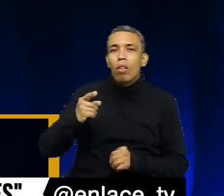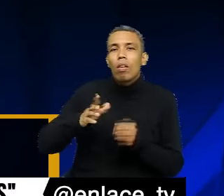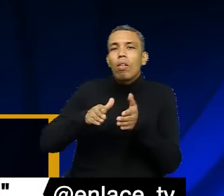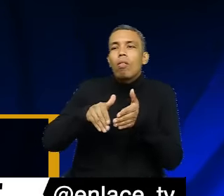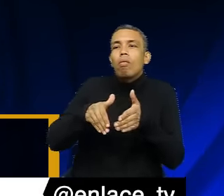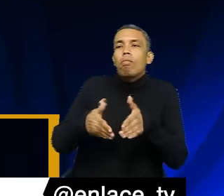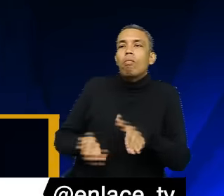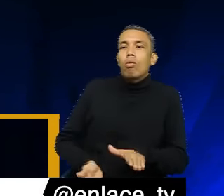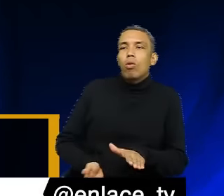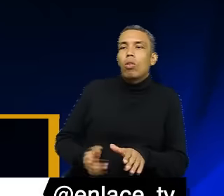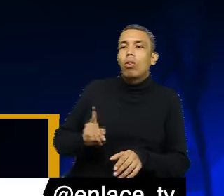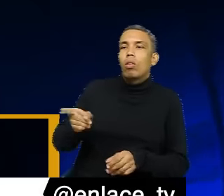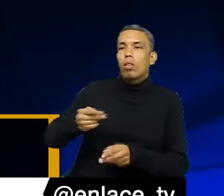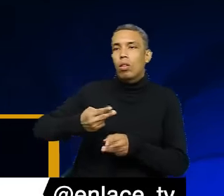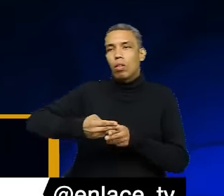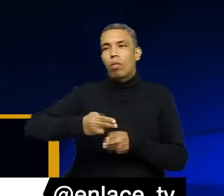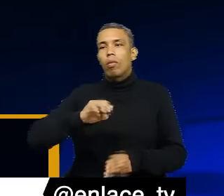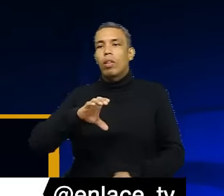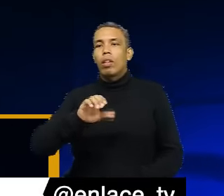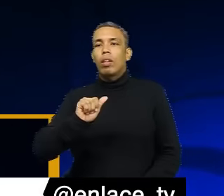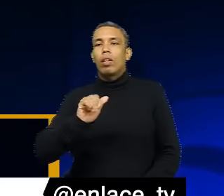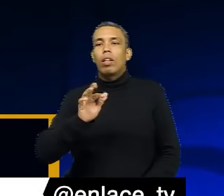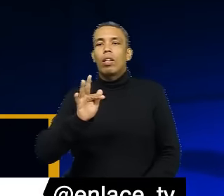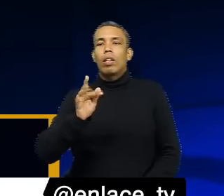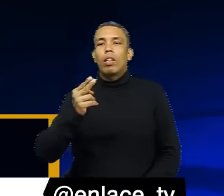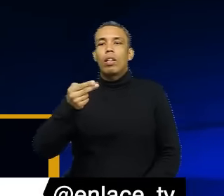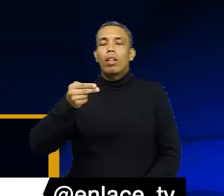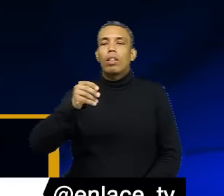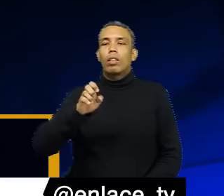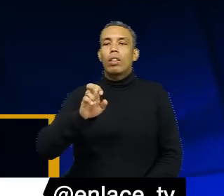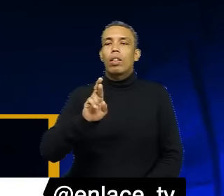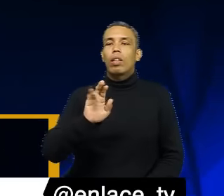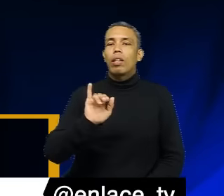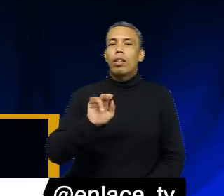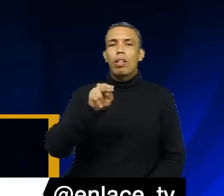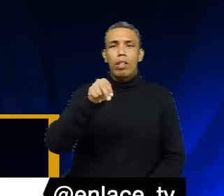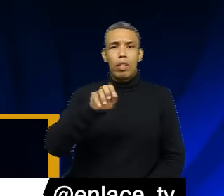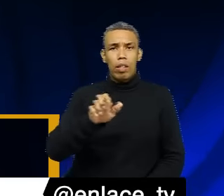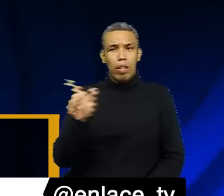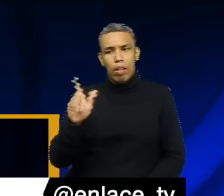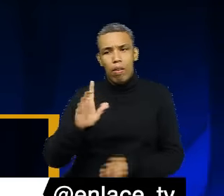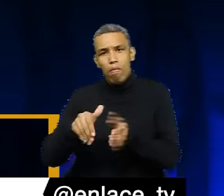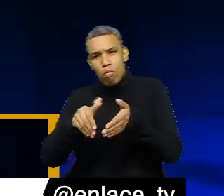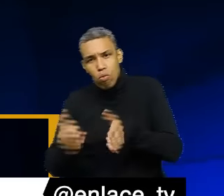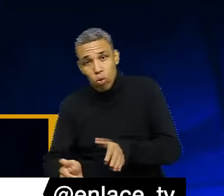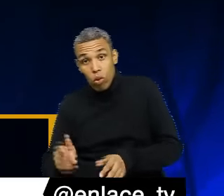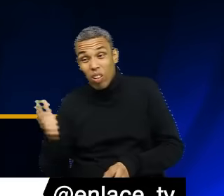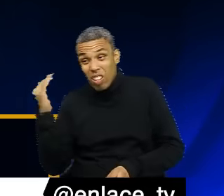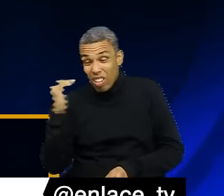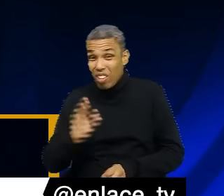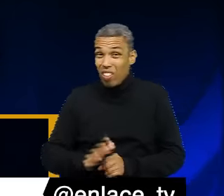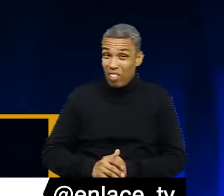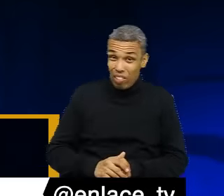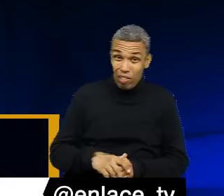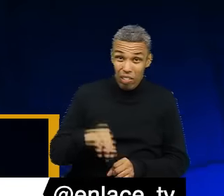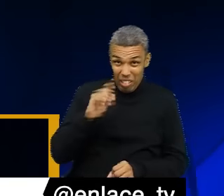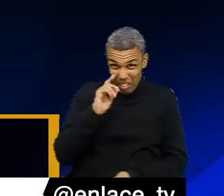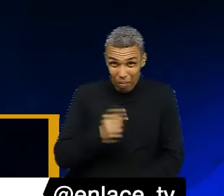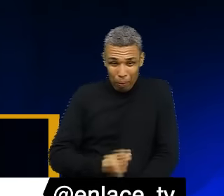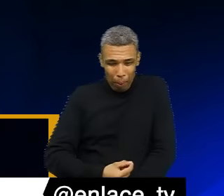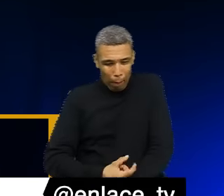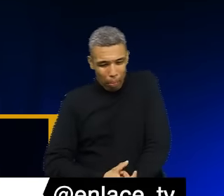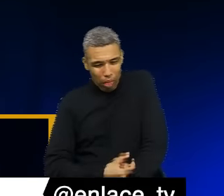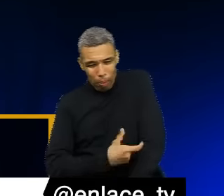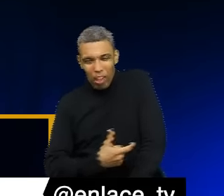Caterine Ortega, de 24 años de edad, quien habría sufrido graves quemaduras de primer, segundo y tercer grado en su cuerpo, producto